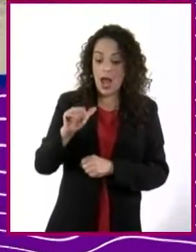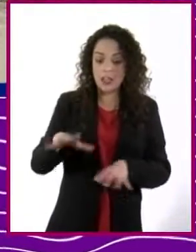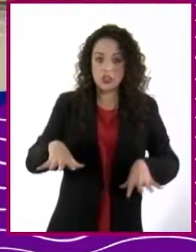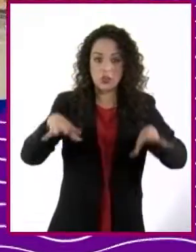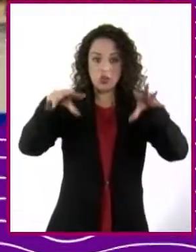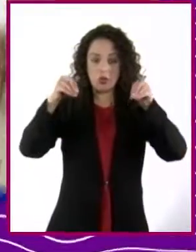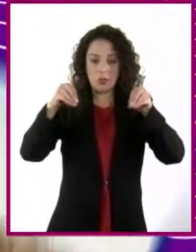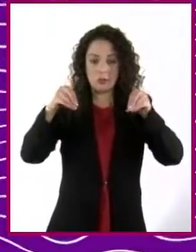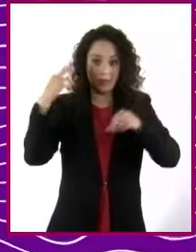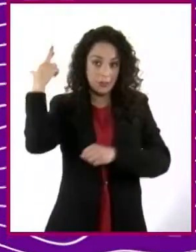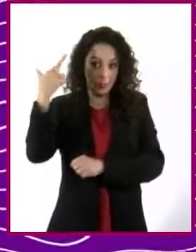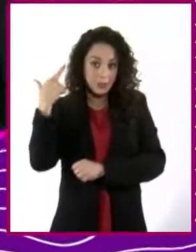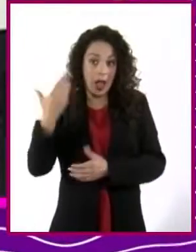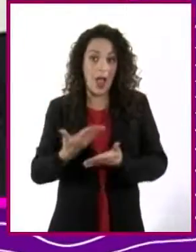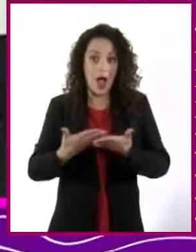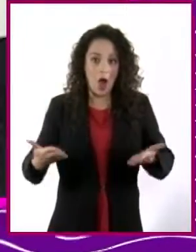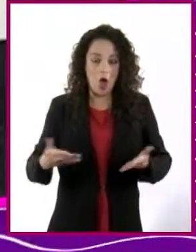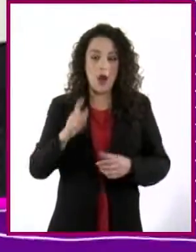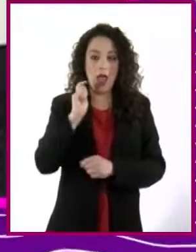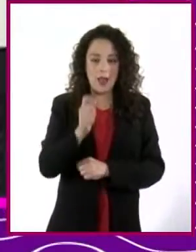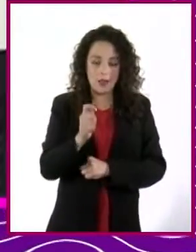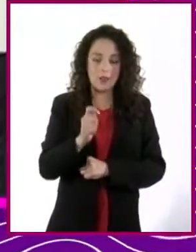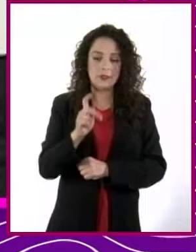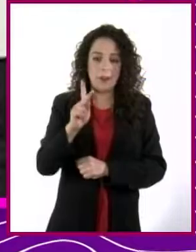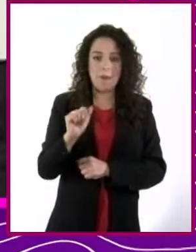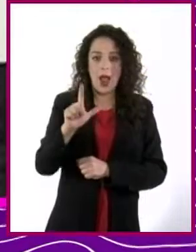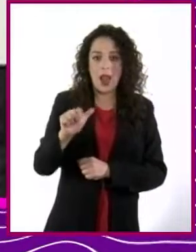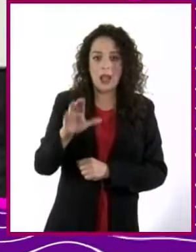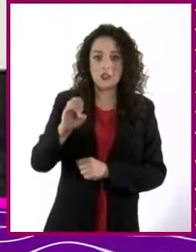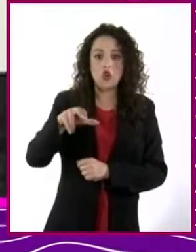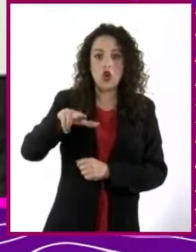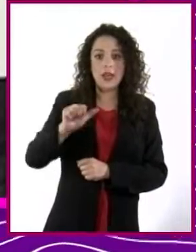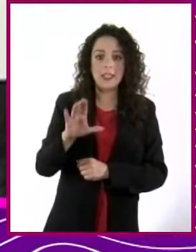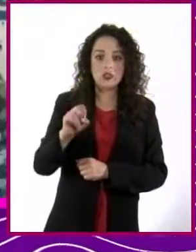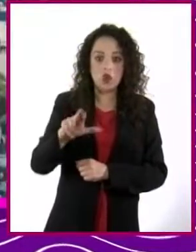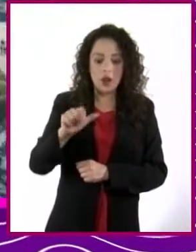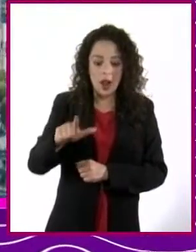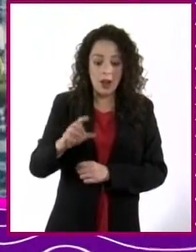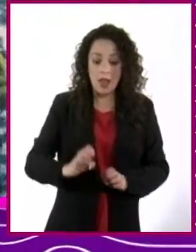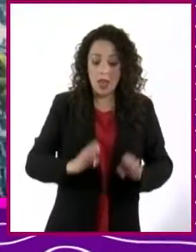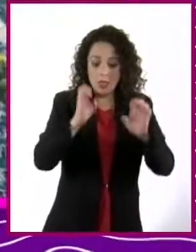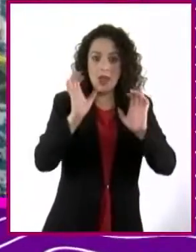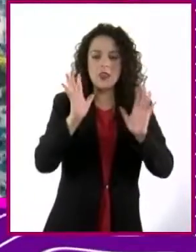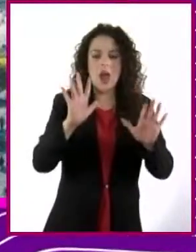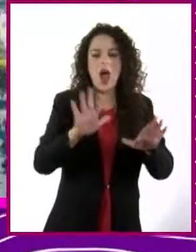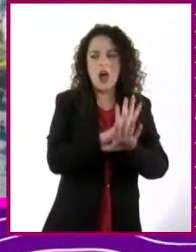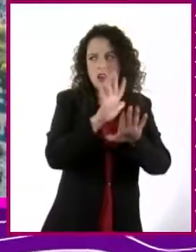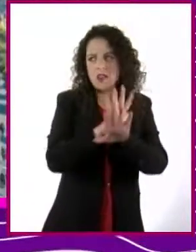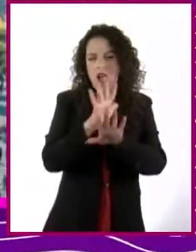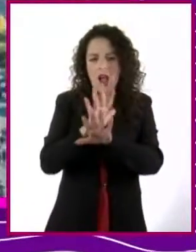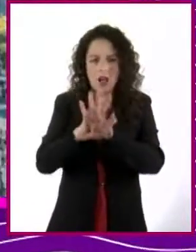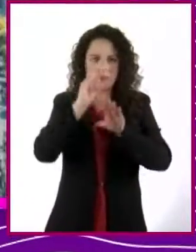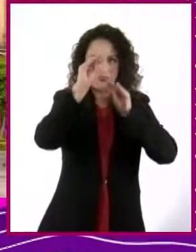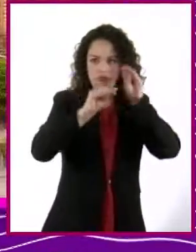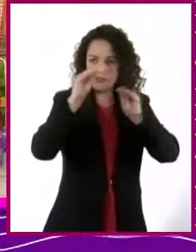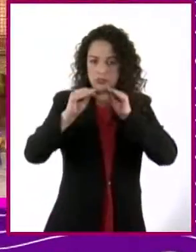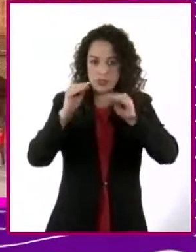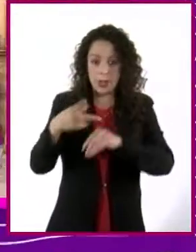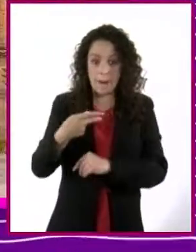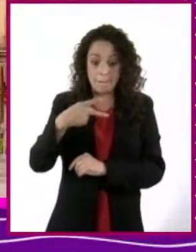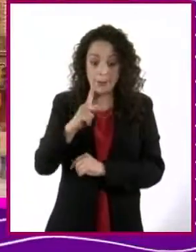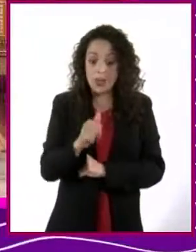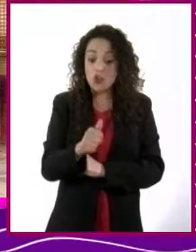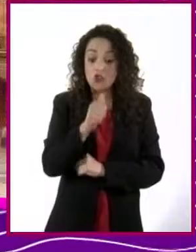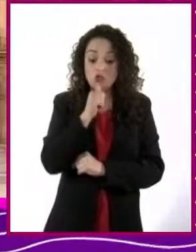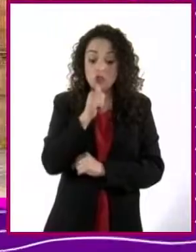Palacio Nacional. Los edificios ya han sufrido remodelaciones, pero todavía no suceden los hechos que